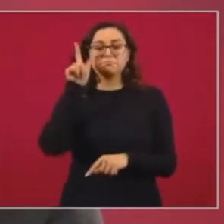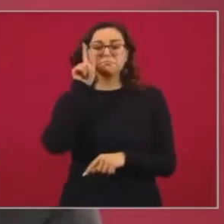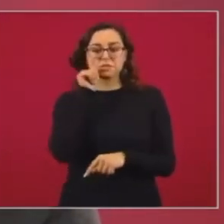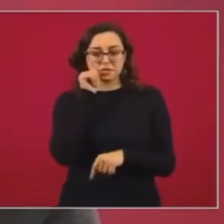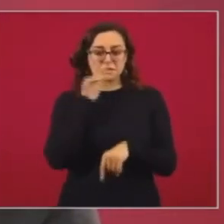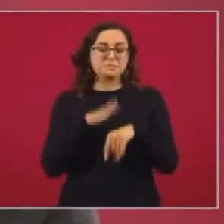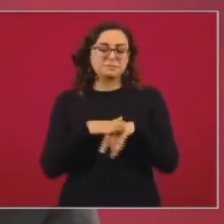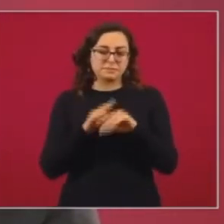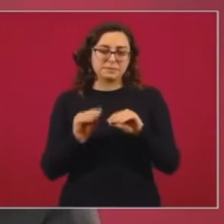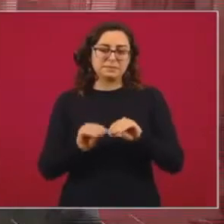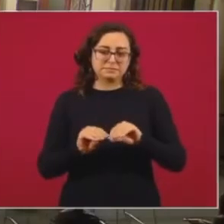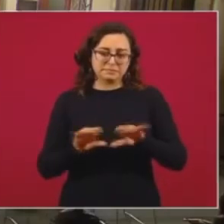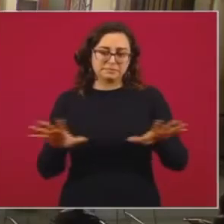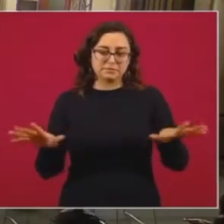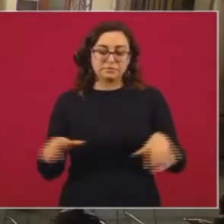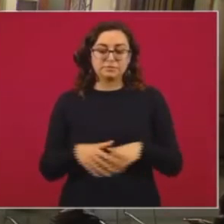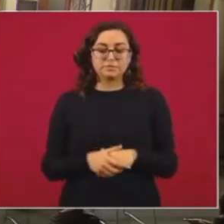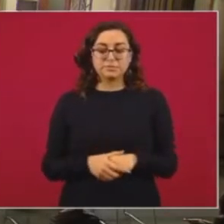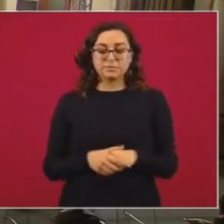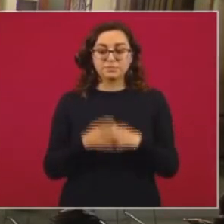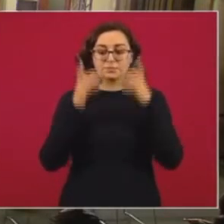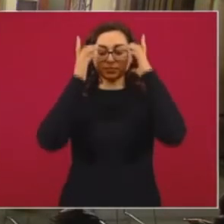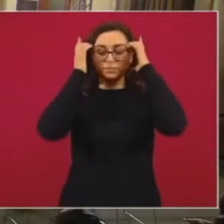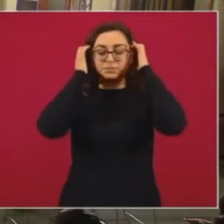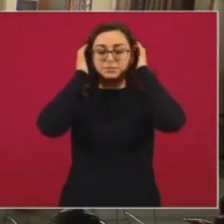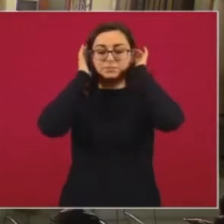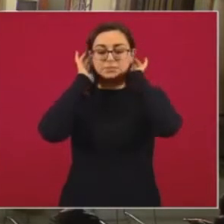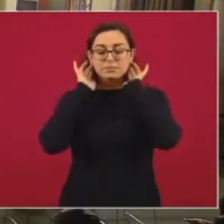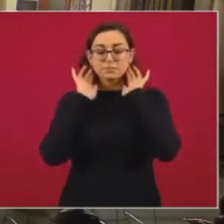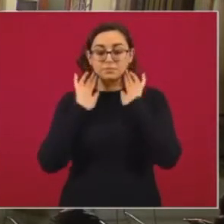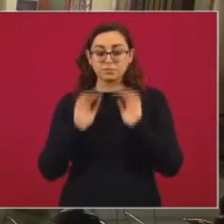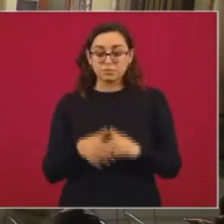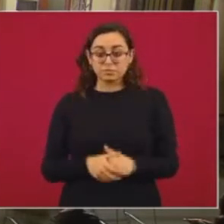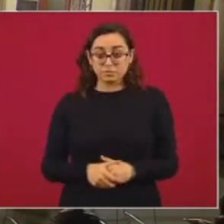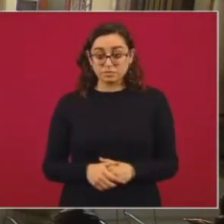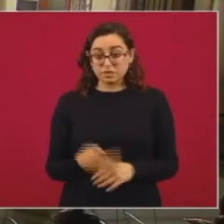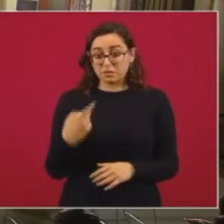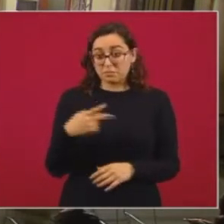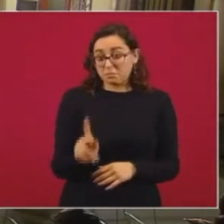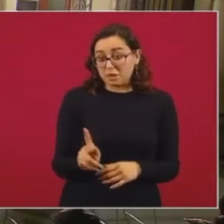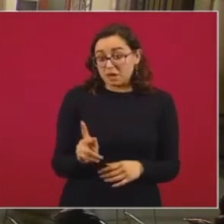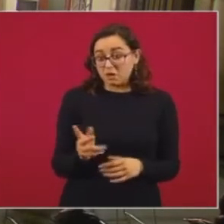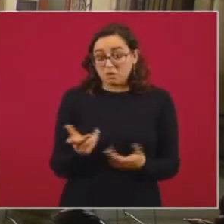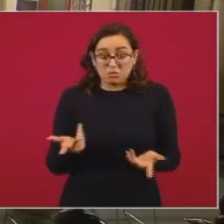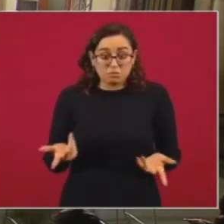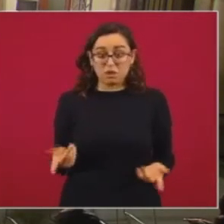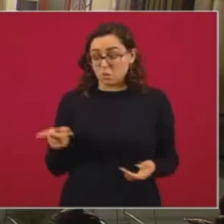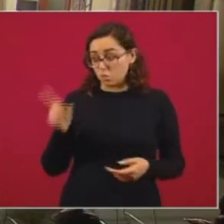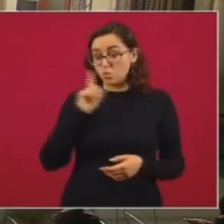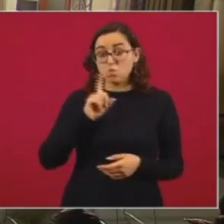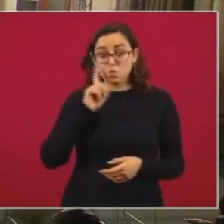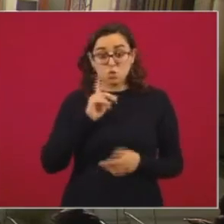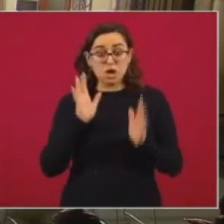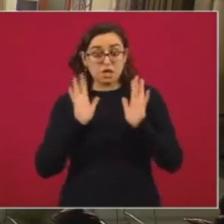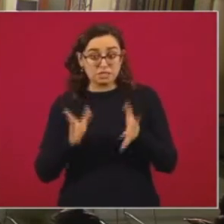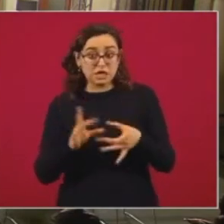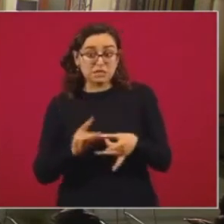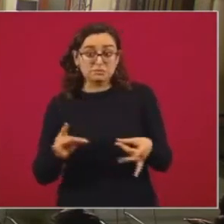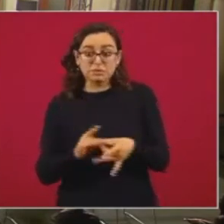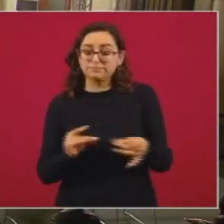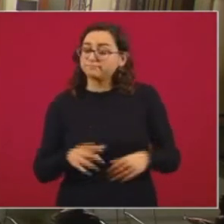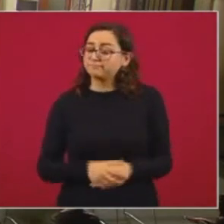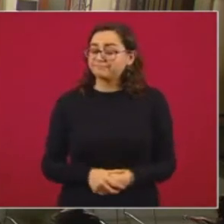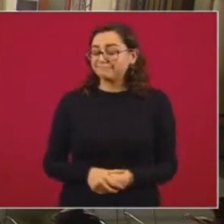exactamente todos estos elementos. Pero entonces, nada más, digo, es que ella ya adelantó, sí llegaría la vacuna en el segundo. Mañana vamos a explicar todo